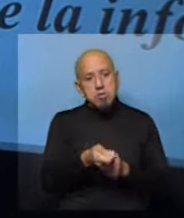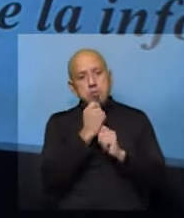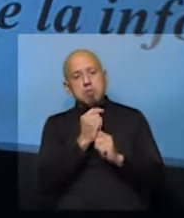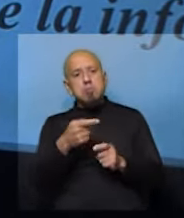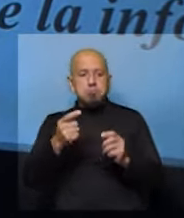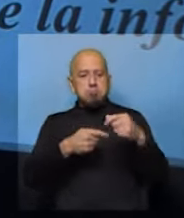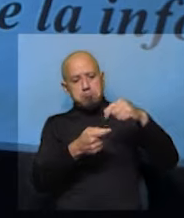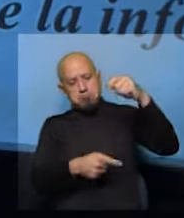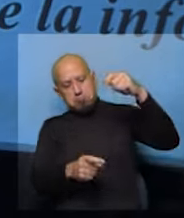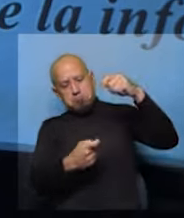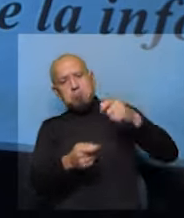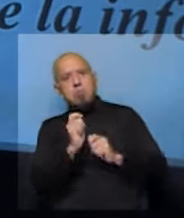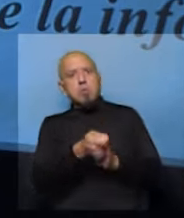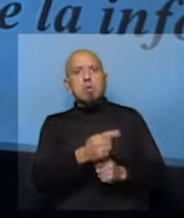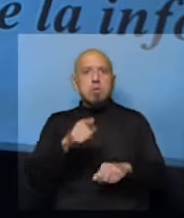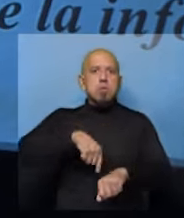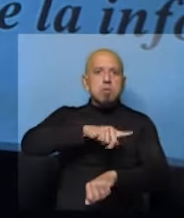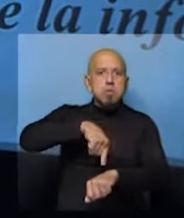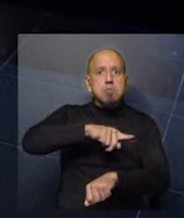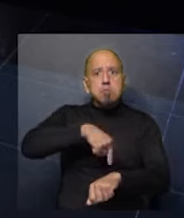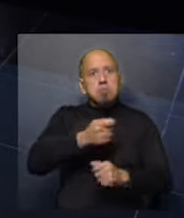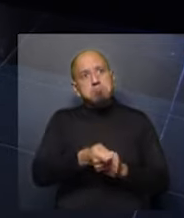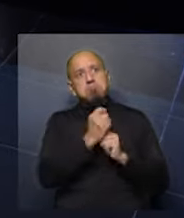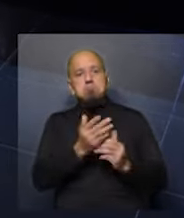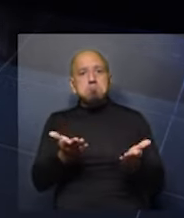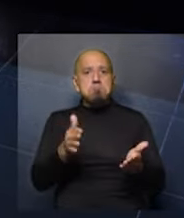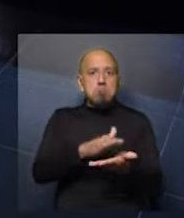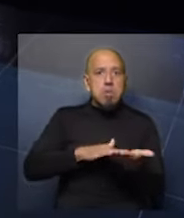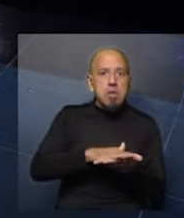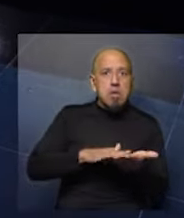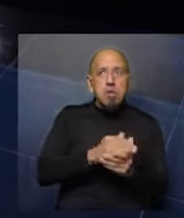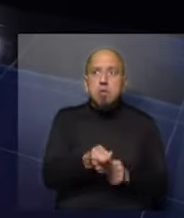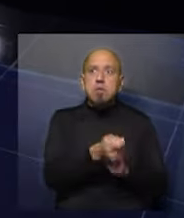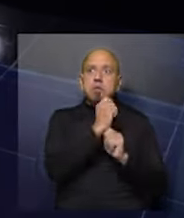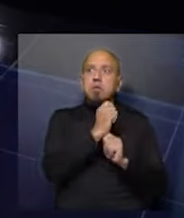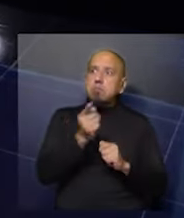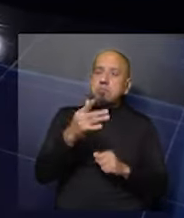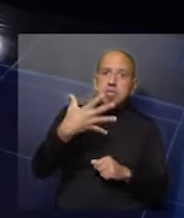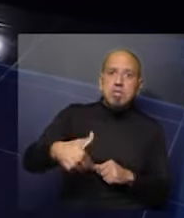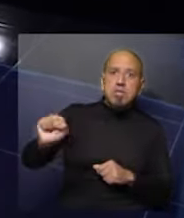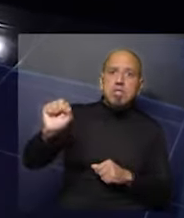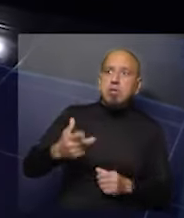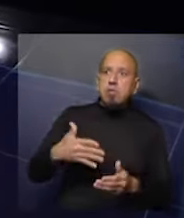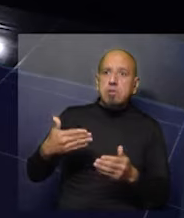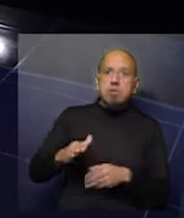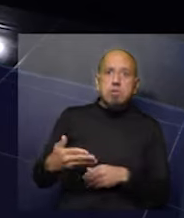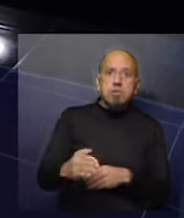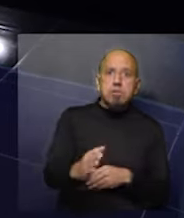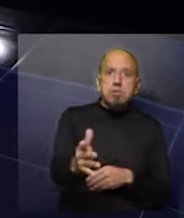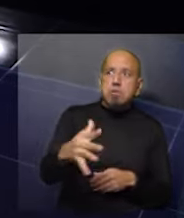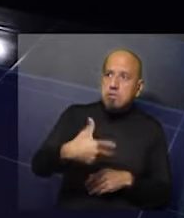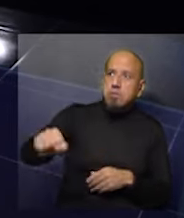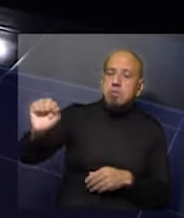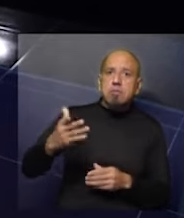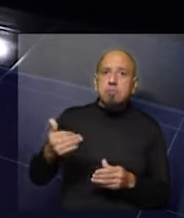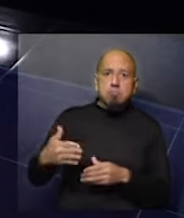anzuelo al agua y pasan las horas pero el pescado no sale porque no hay pica porque los barcos chinos y brasileros que se meten aguas territoriales de nuestro país se